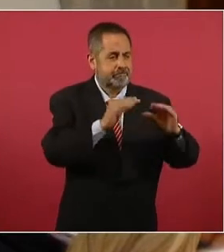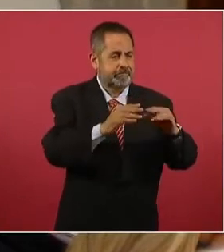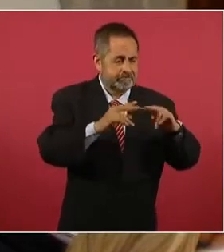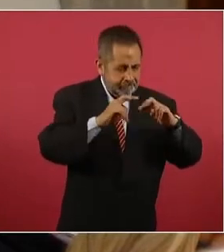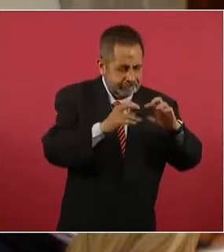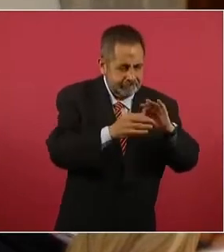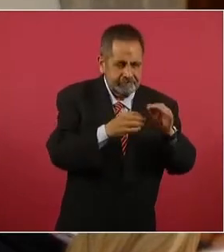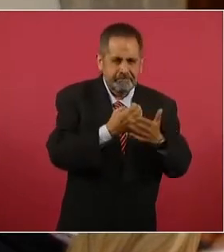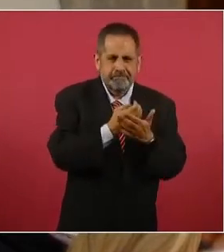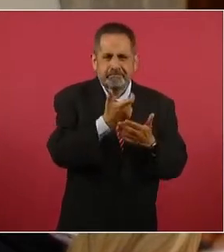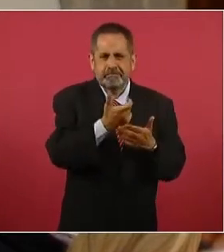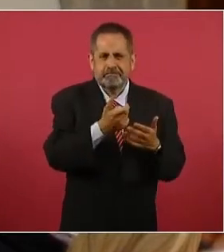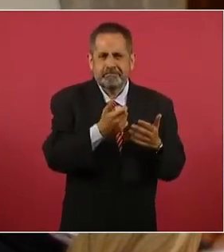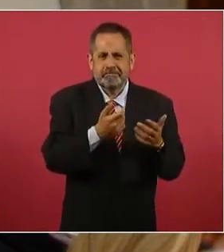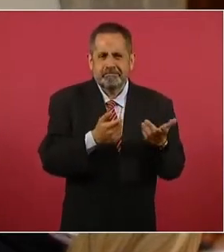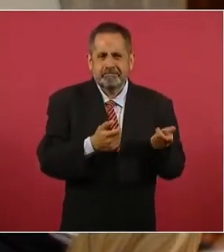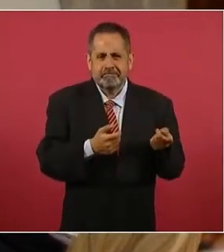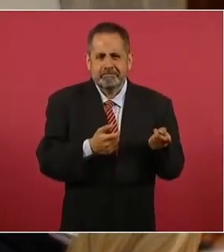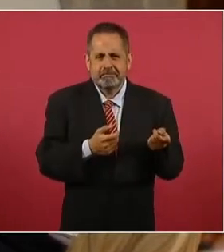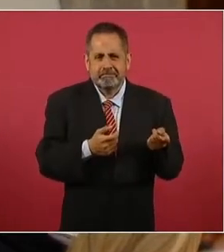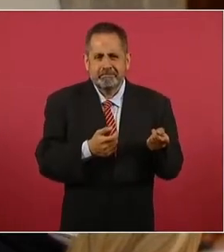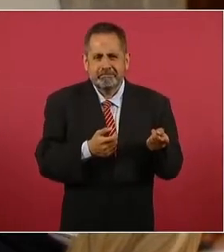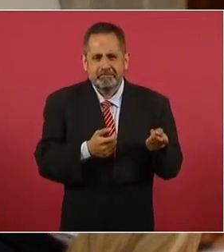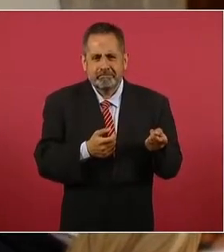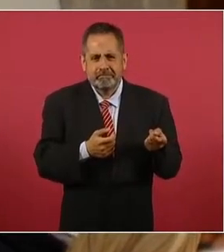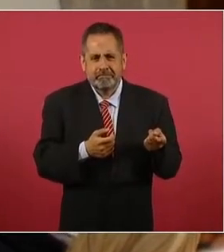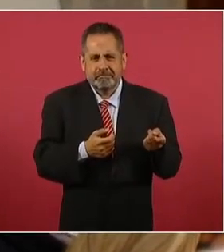análisis financieros de